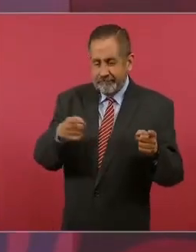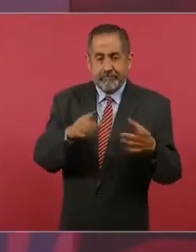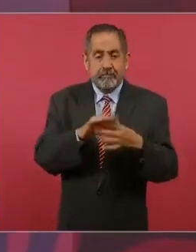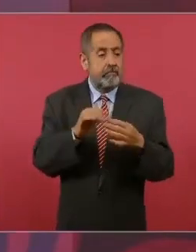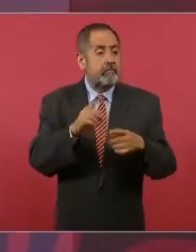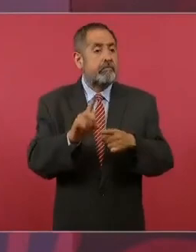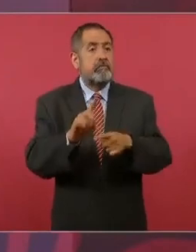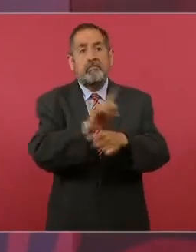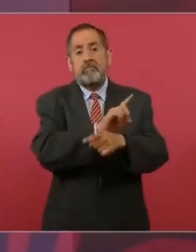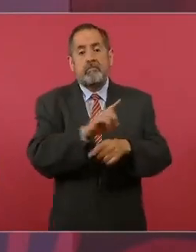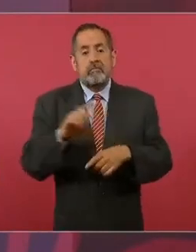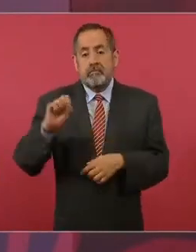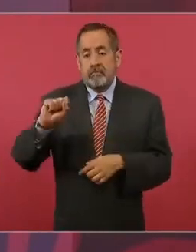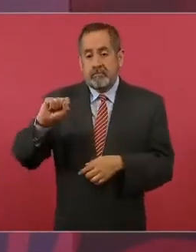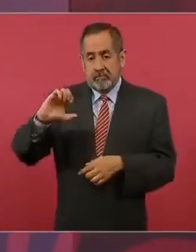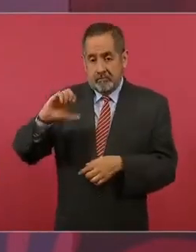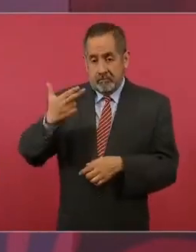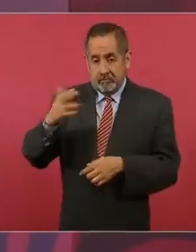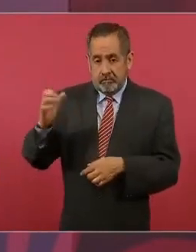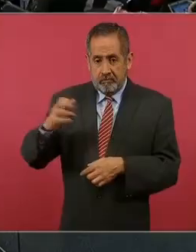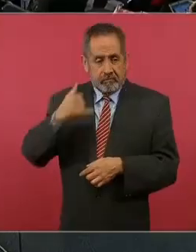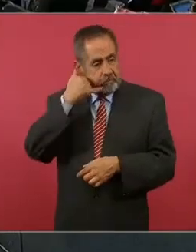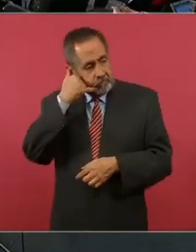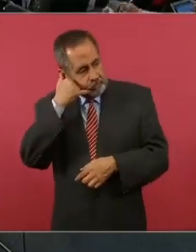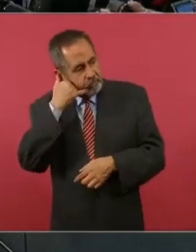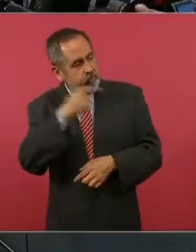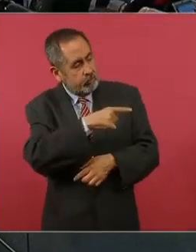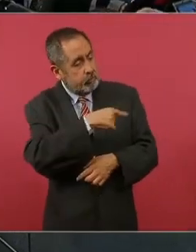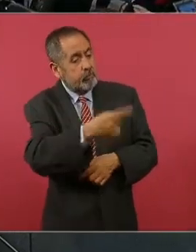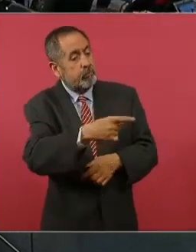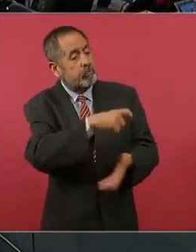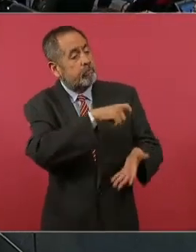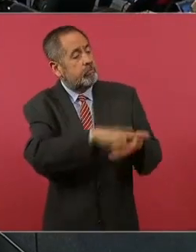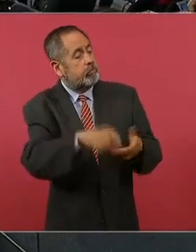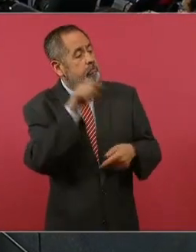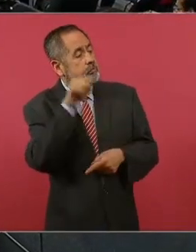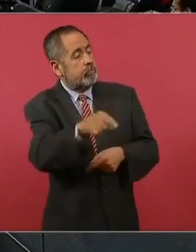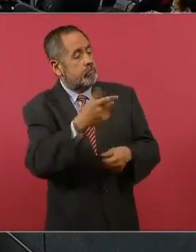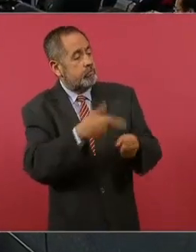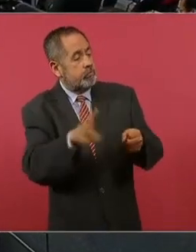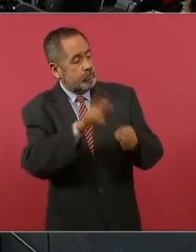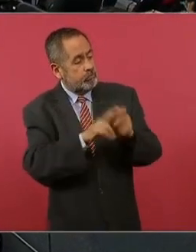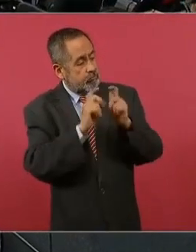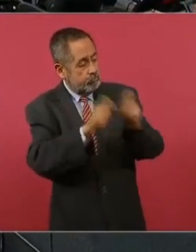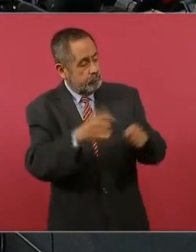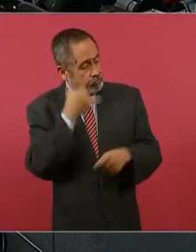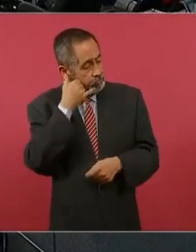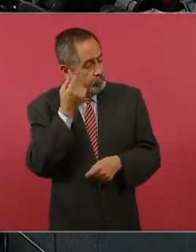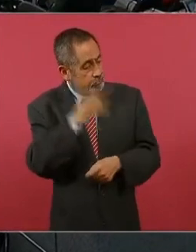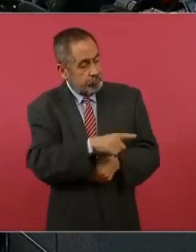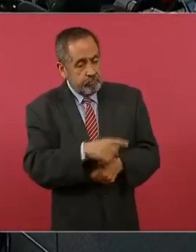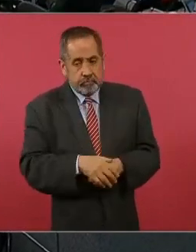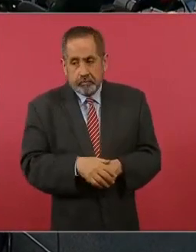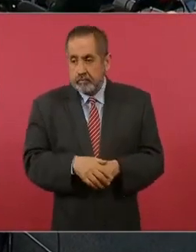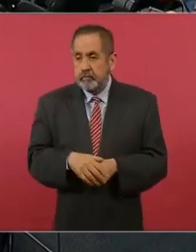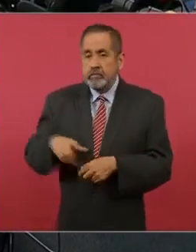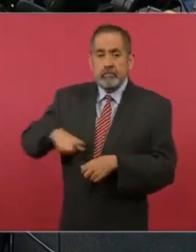Que desde Hacienda les recomendaban que le dieran el contrato a